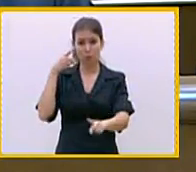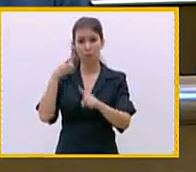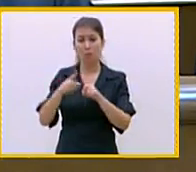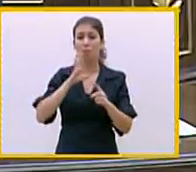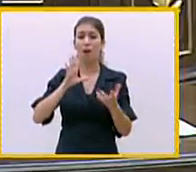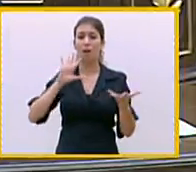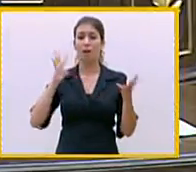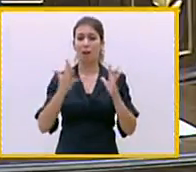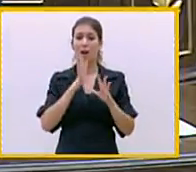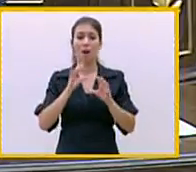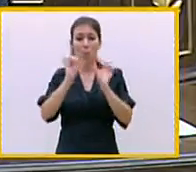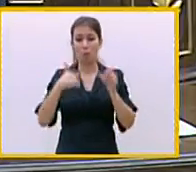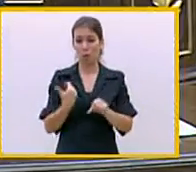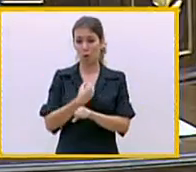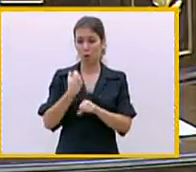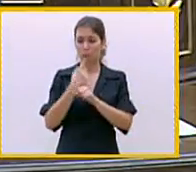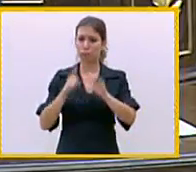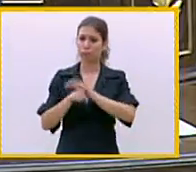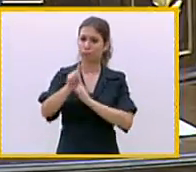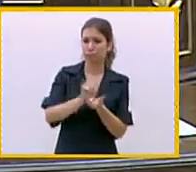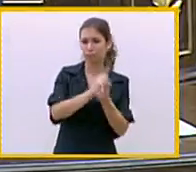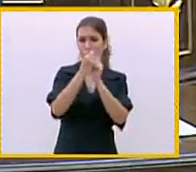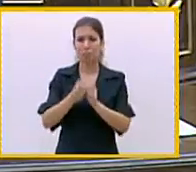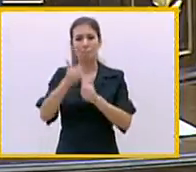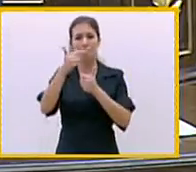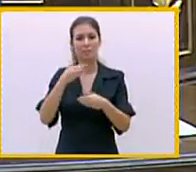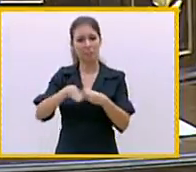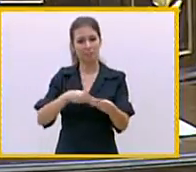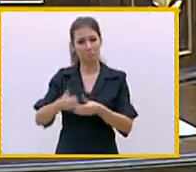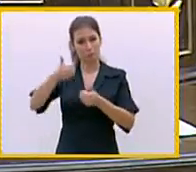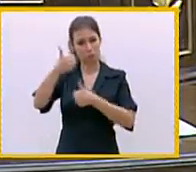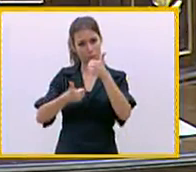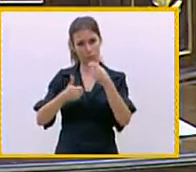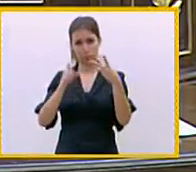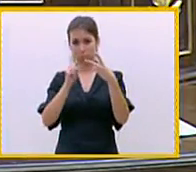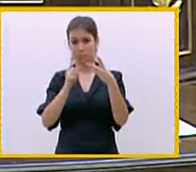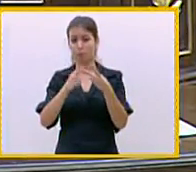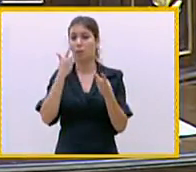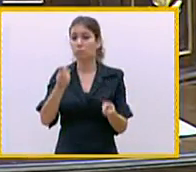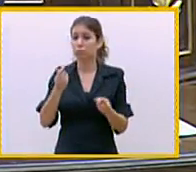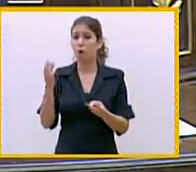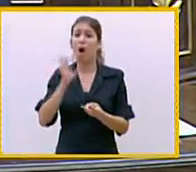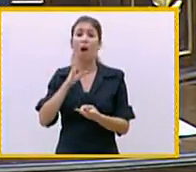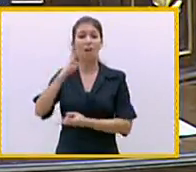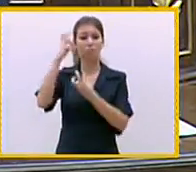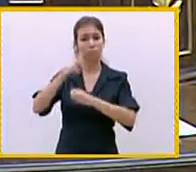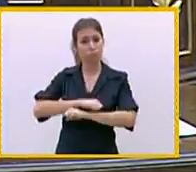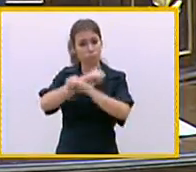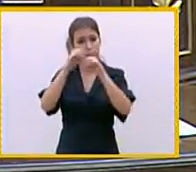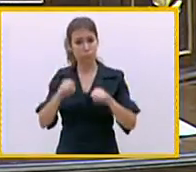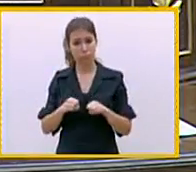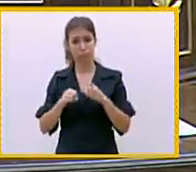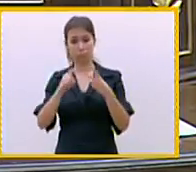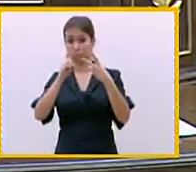modelo productivo hacia una economía más flexible y competitiva, la austeridad o consolidación fiscal, porque